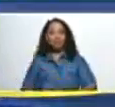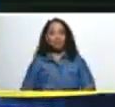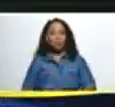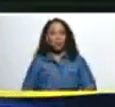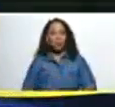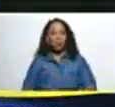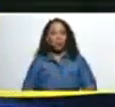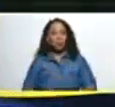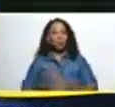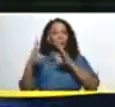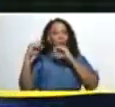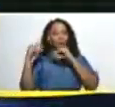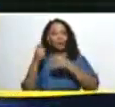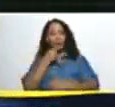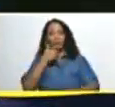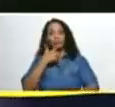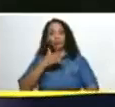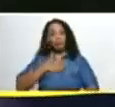Habla bonito, Silvia, ¿verdad?